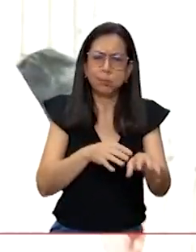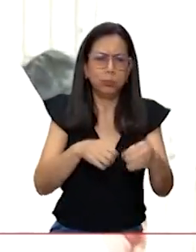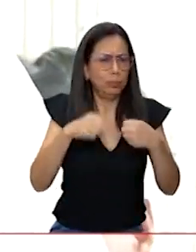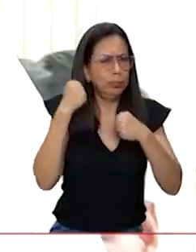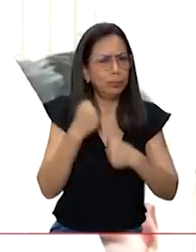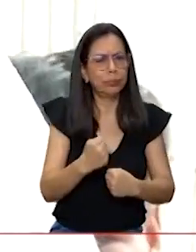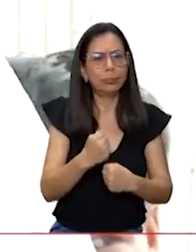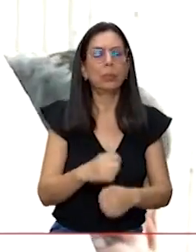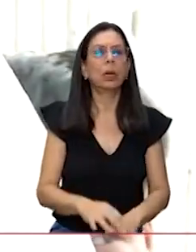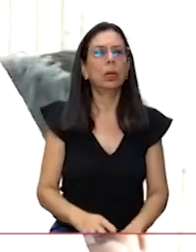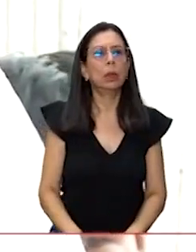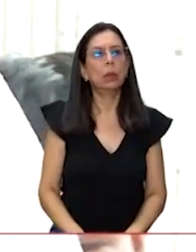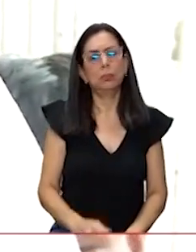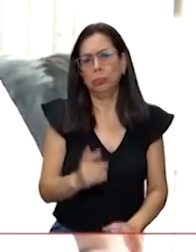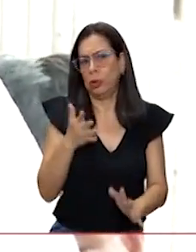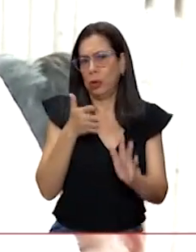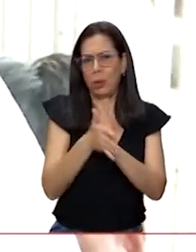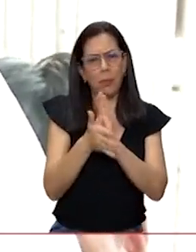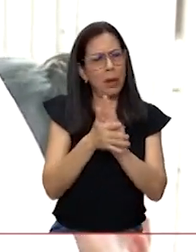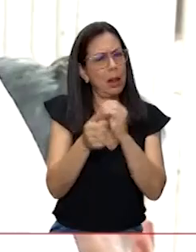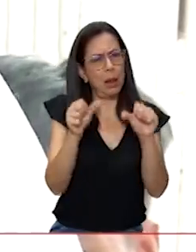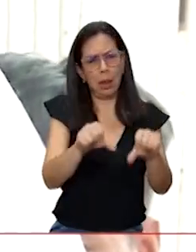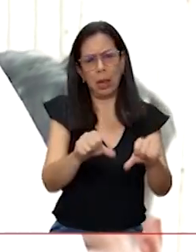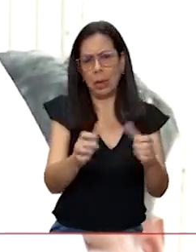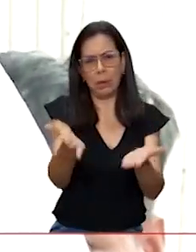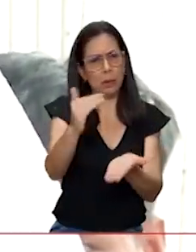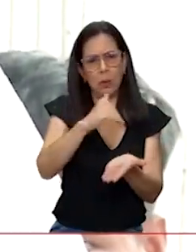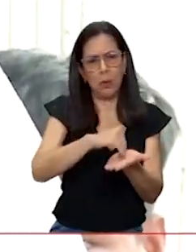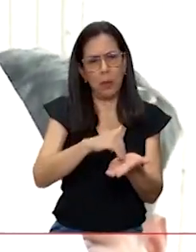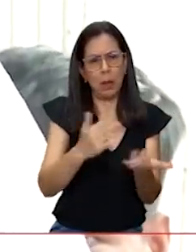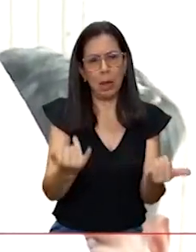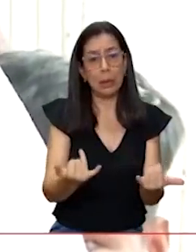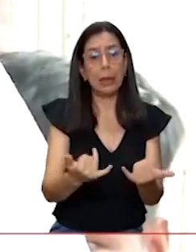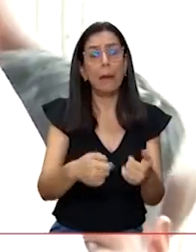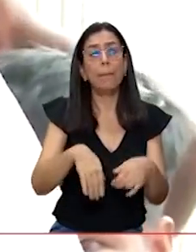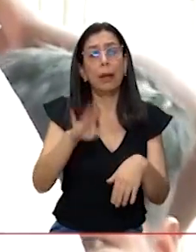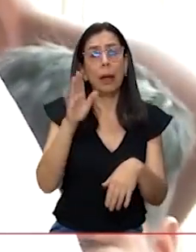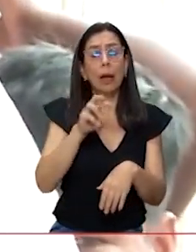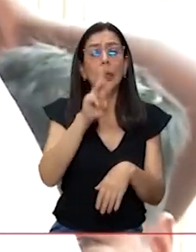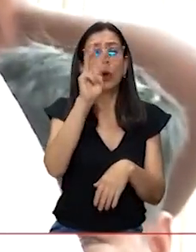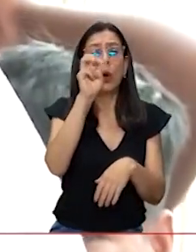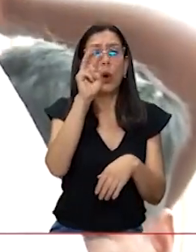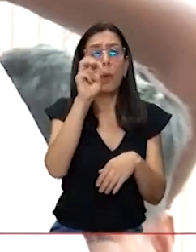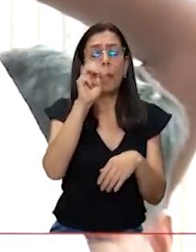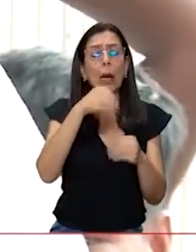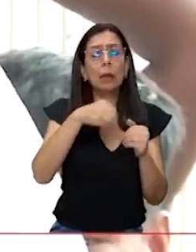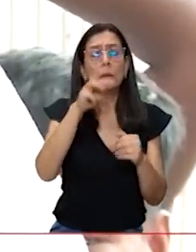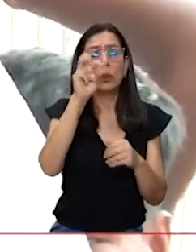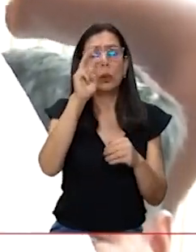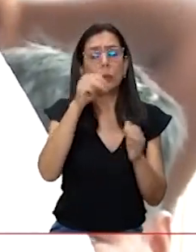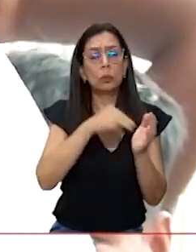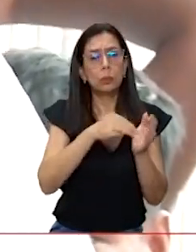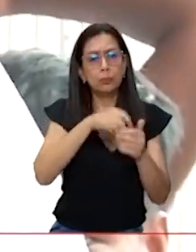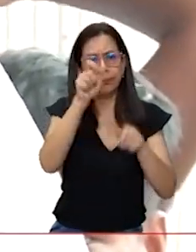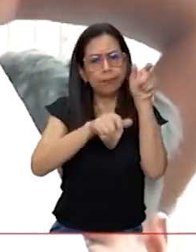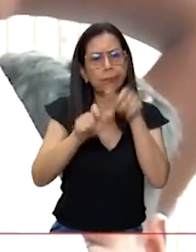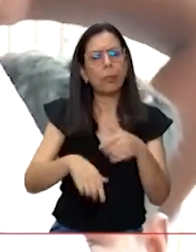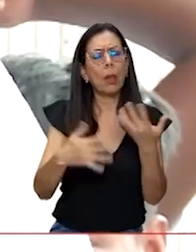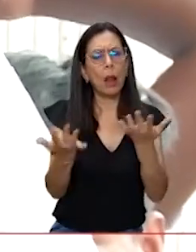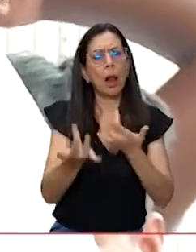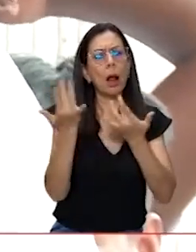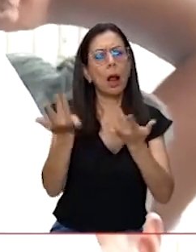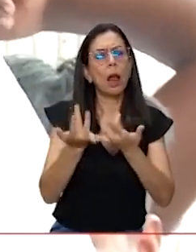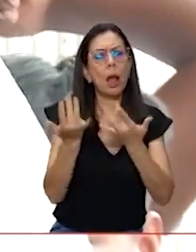decididamente. Sería un mal mensaje que no asistiera aquí, donde hay más de 8.000 personas esperándolo y donde sobre